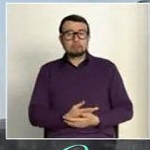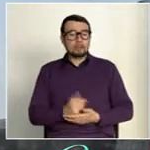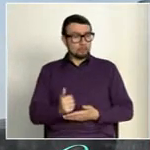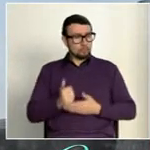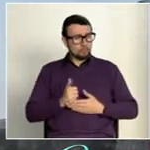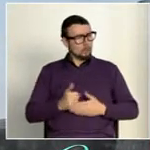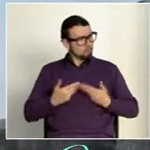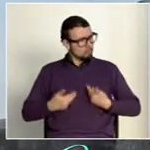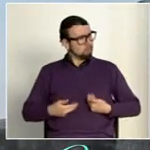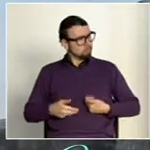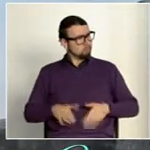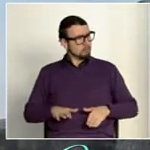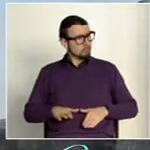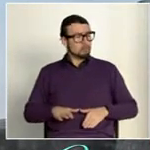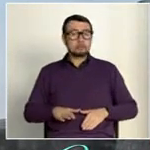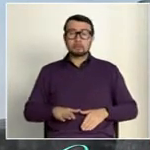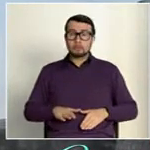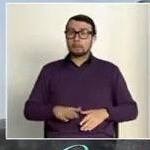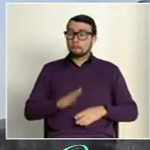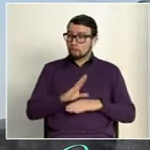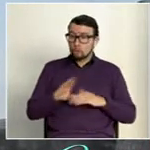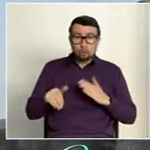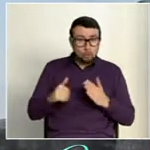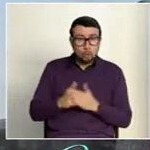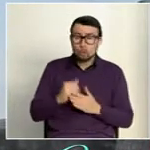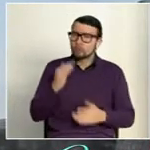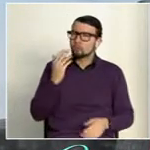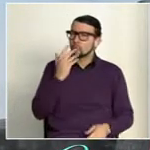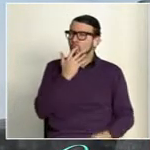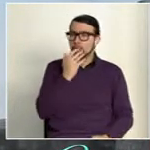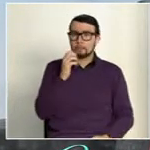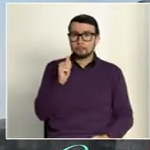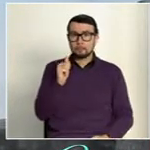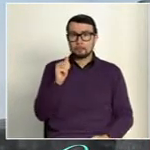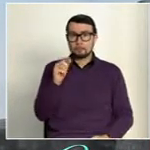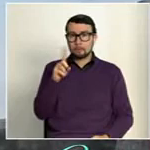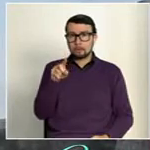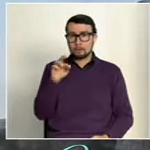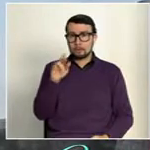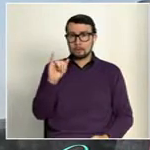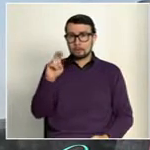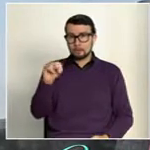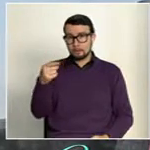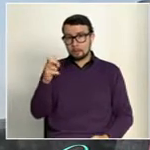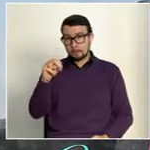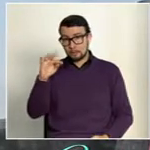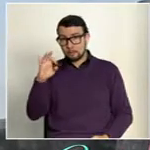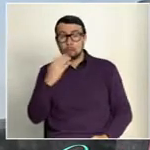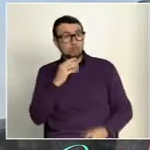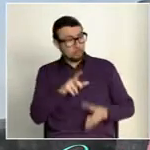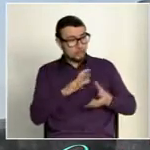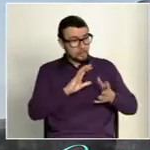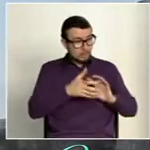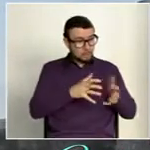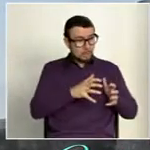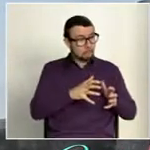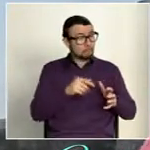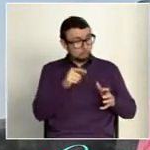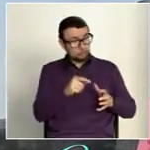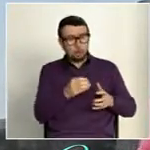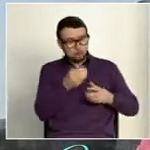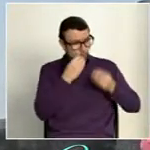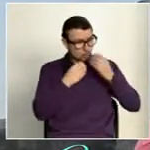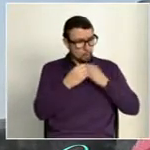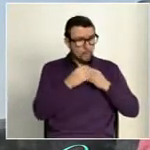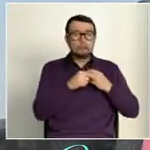Es diurético, sí. Todos los sabores astringentes en esencia son diuréticos. Usted come lechuga y lechuga